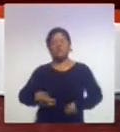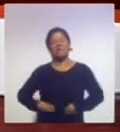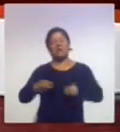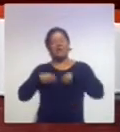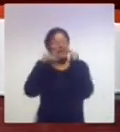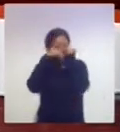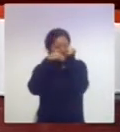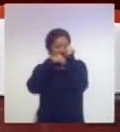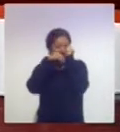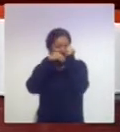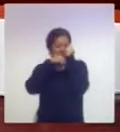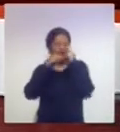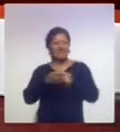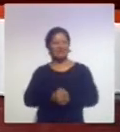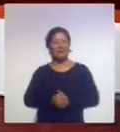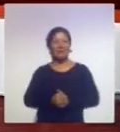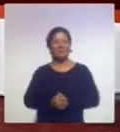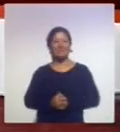secreta de